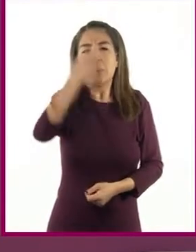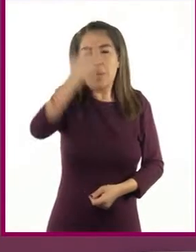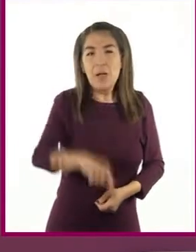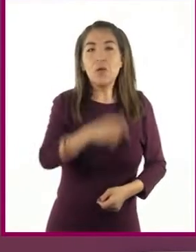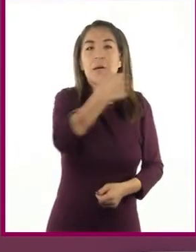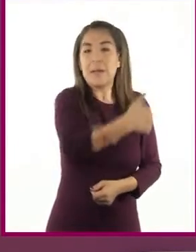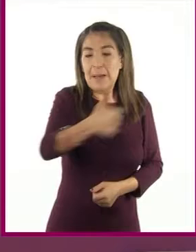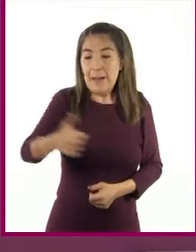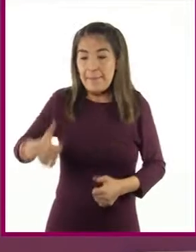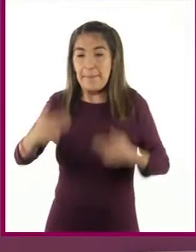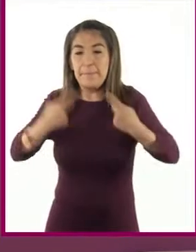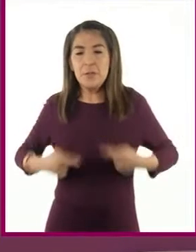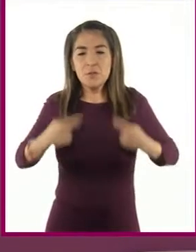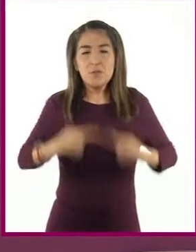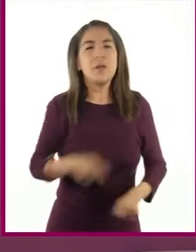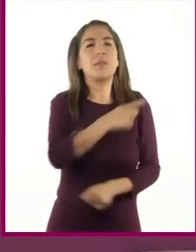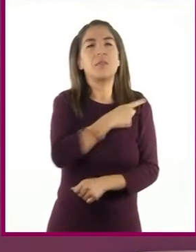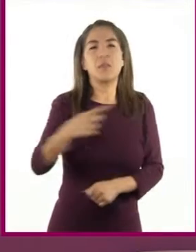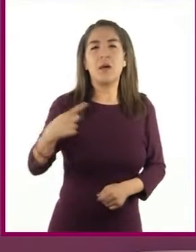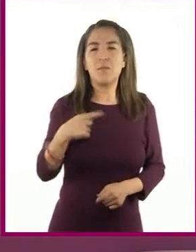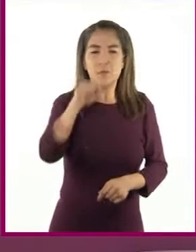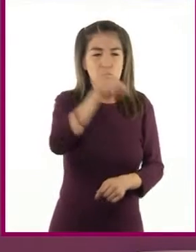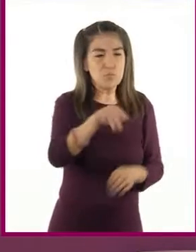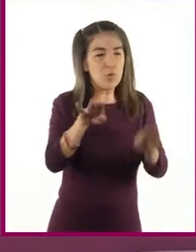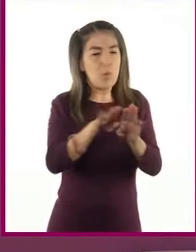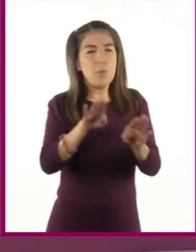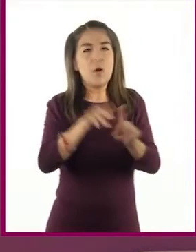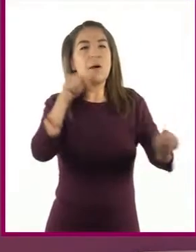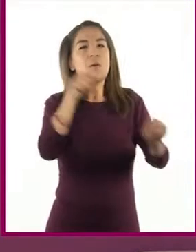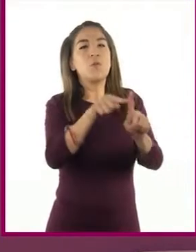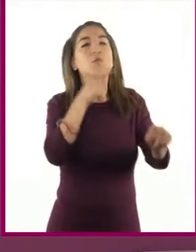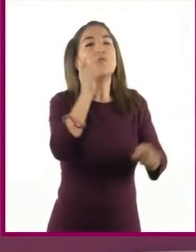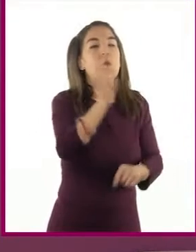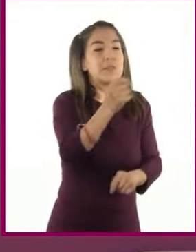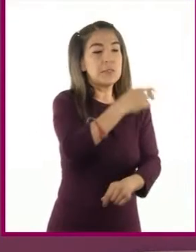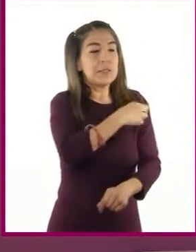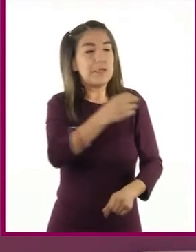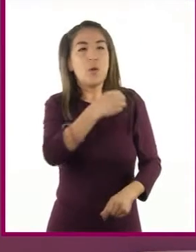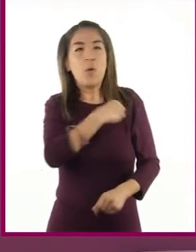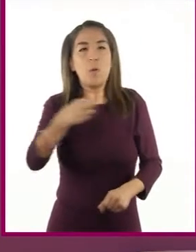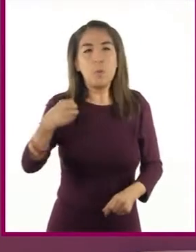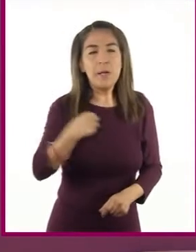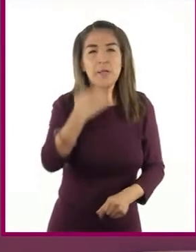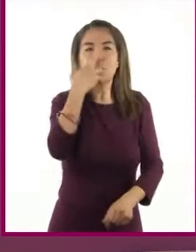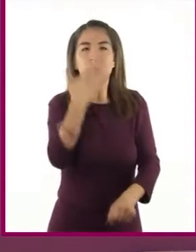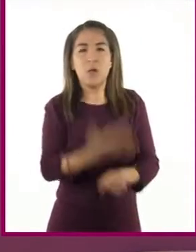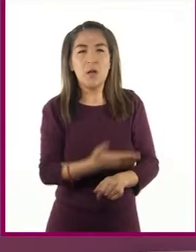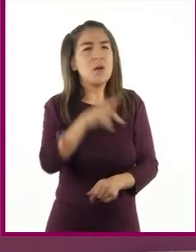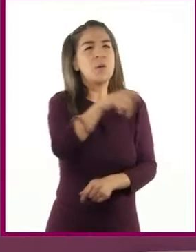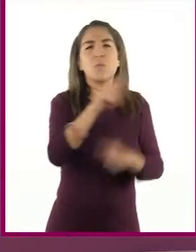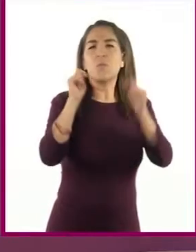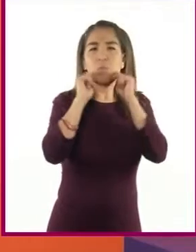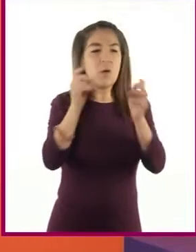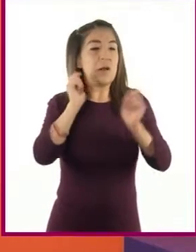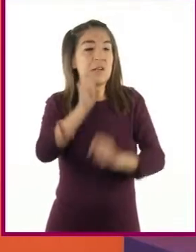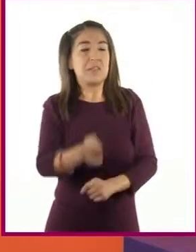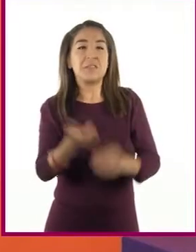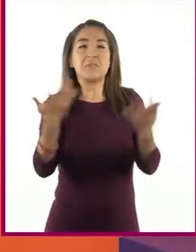cada individuo reciba lo que le corresponde, independientemente de sus